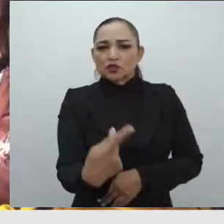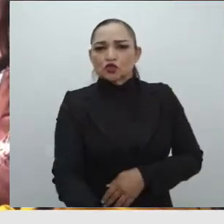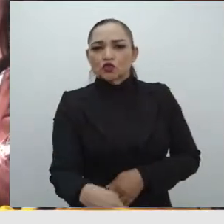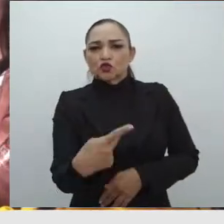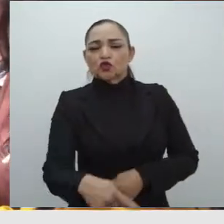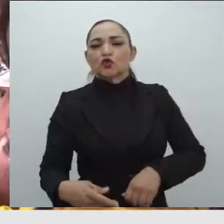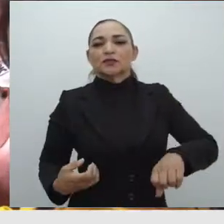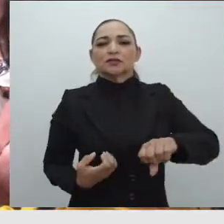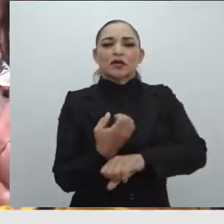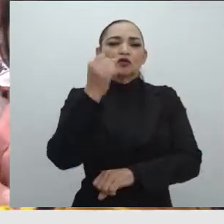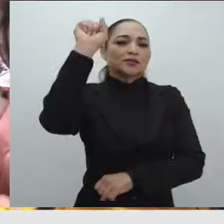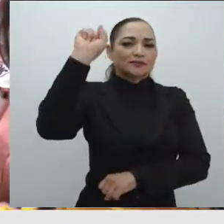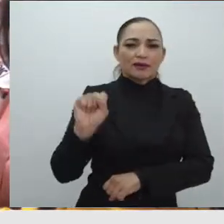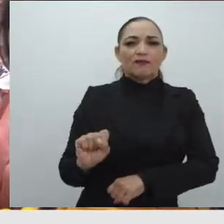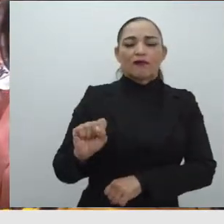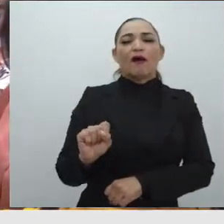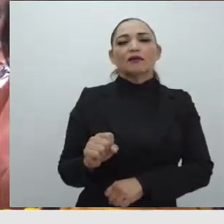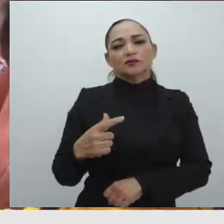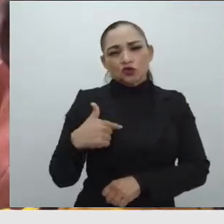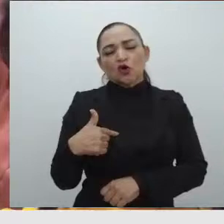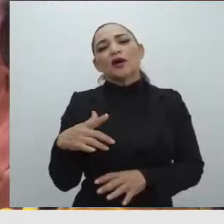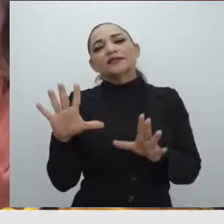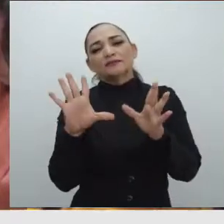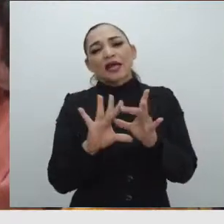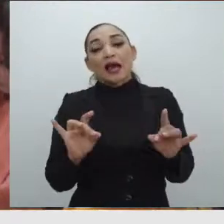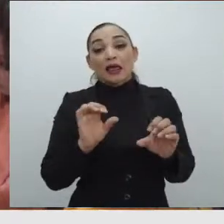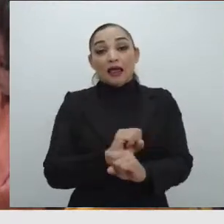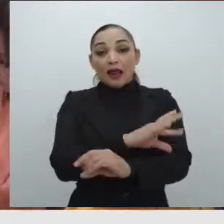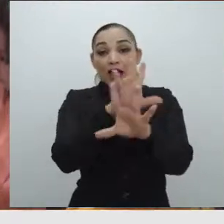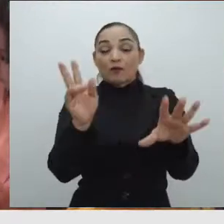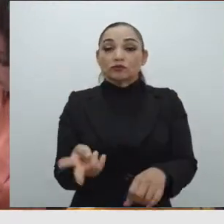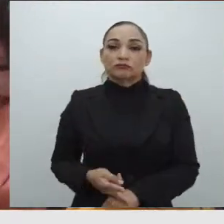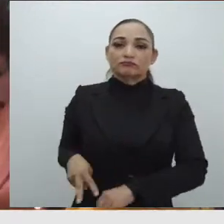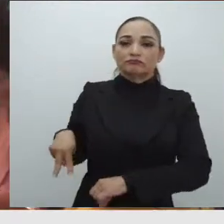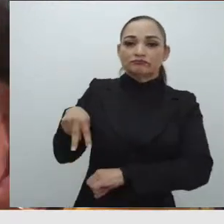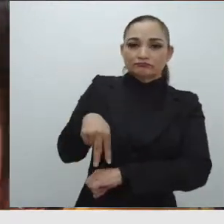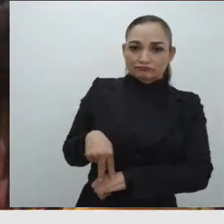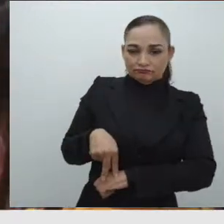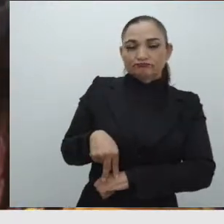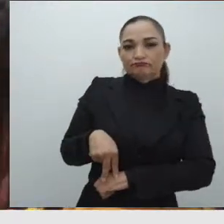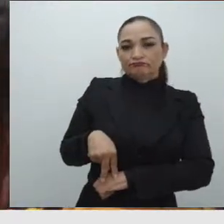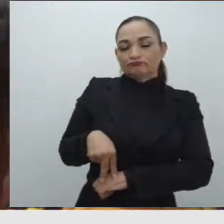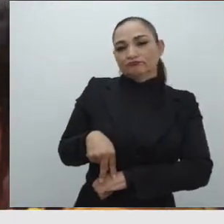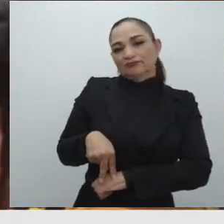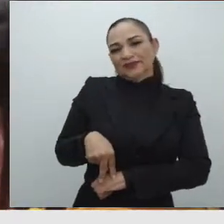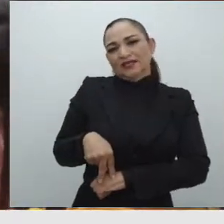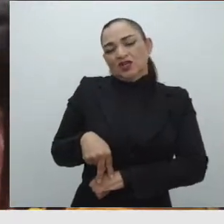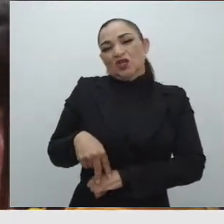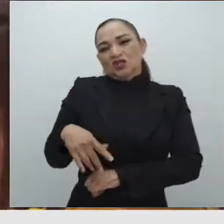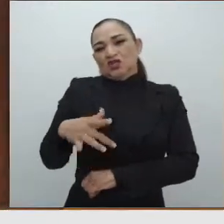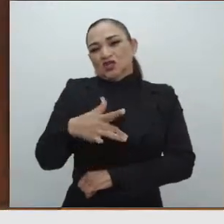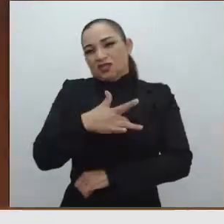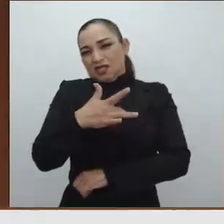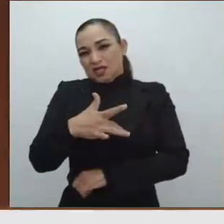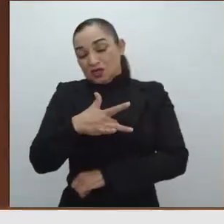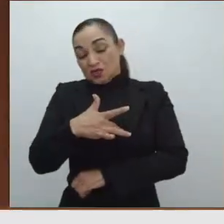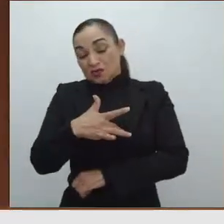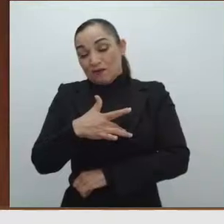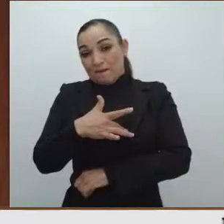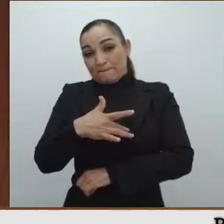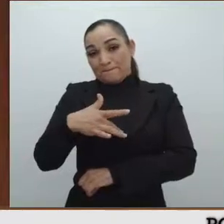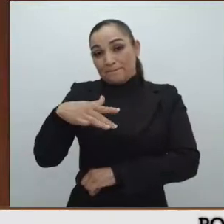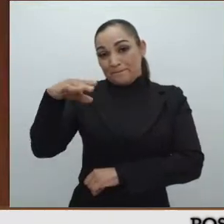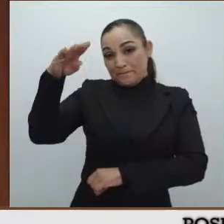otra cosa que quiero dejar en claro es que en esta tribuna pues yo pienso muy personalmente, no